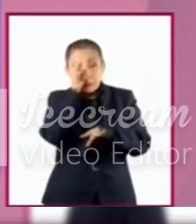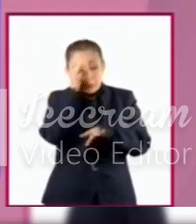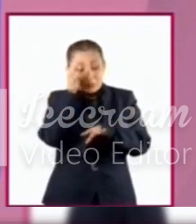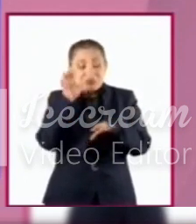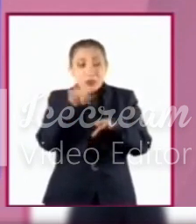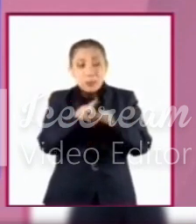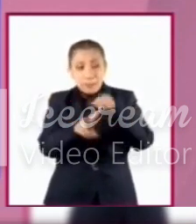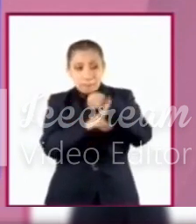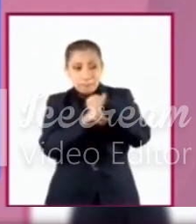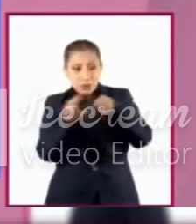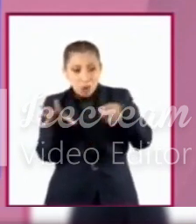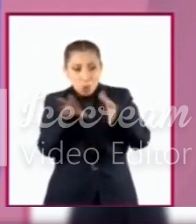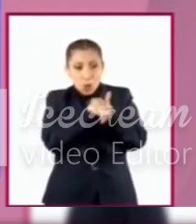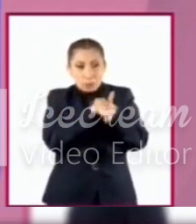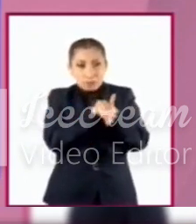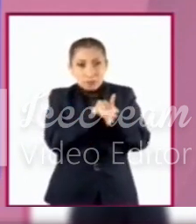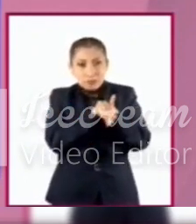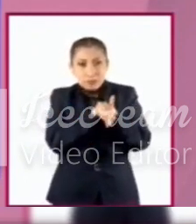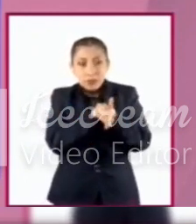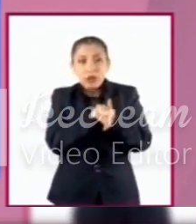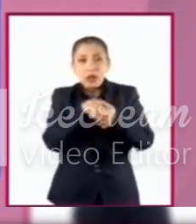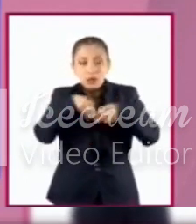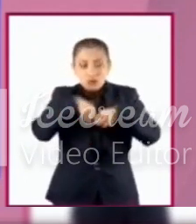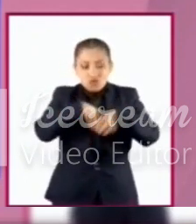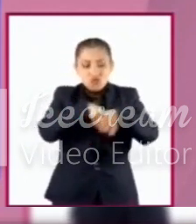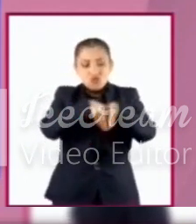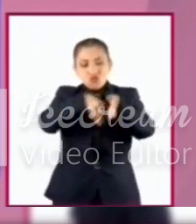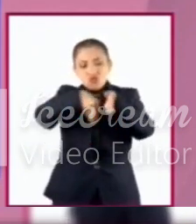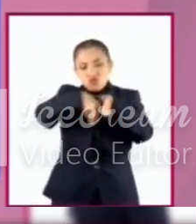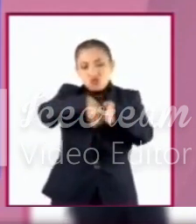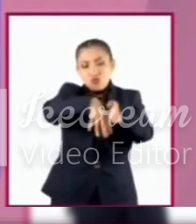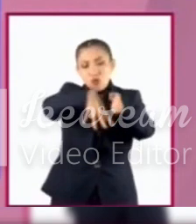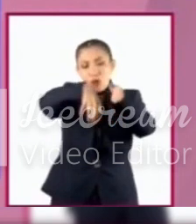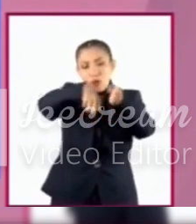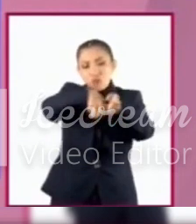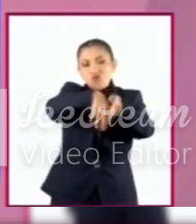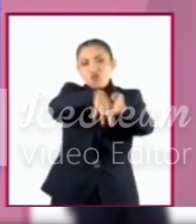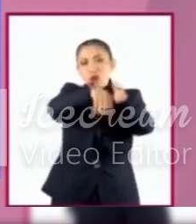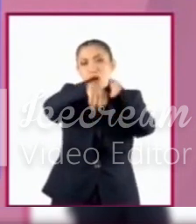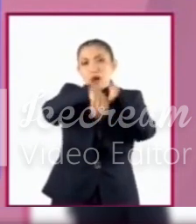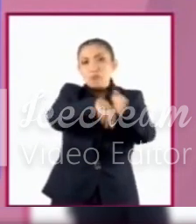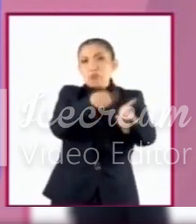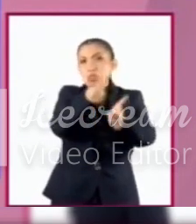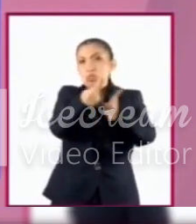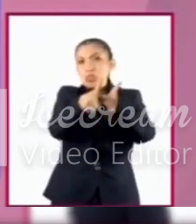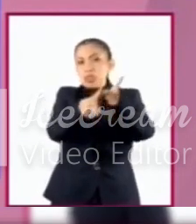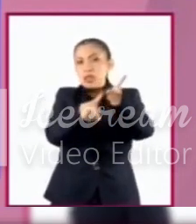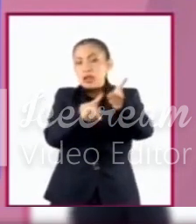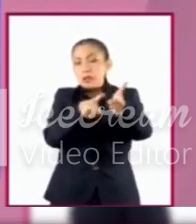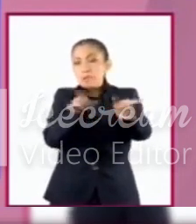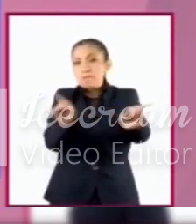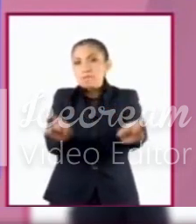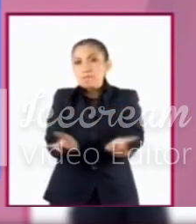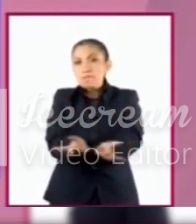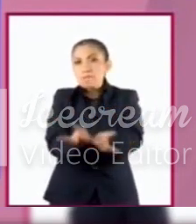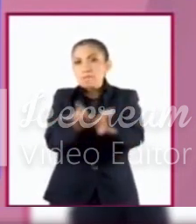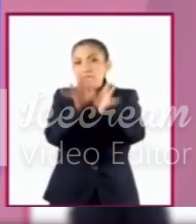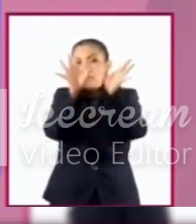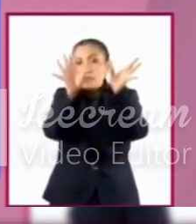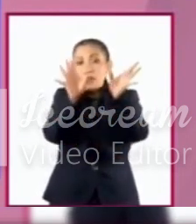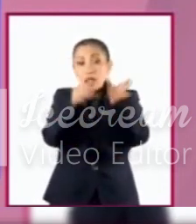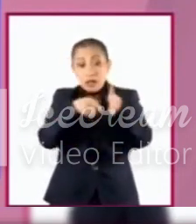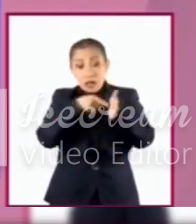calcarlos sobre el cristal. Nuestra marcha era, además, muy moderada. De repente,